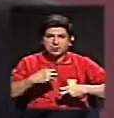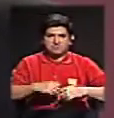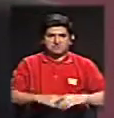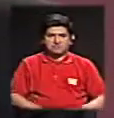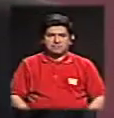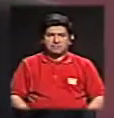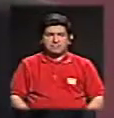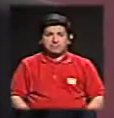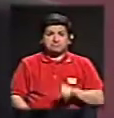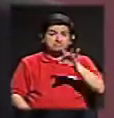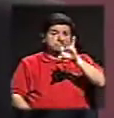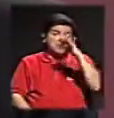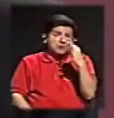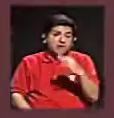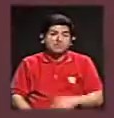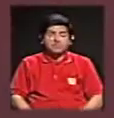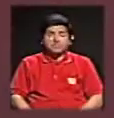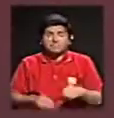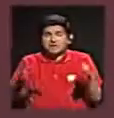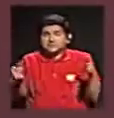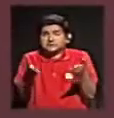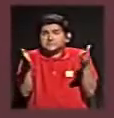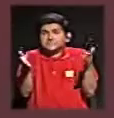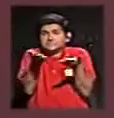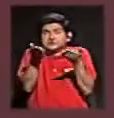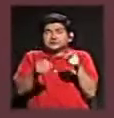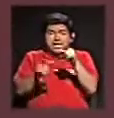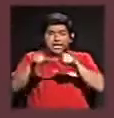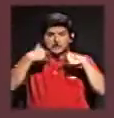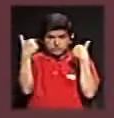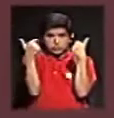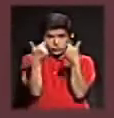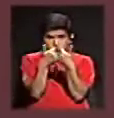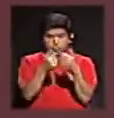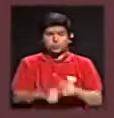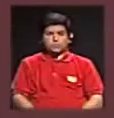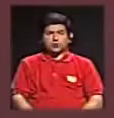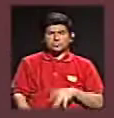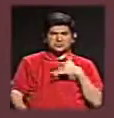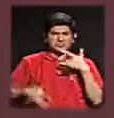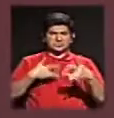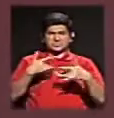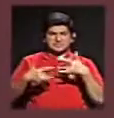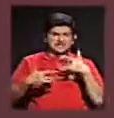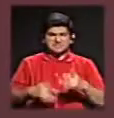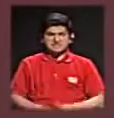de alguna manera propicie que entonces estos sectores se sienten a la